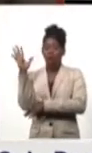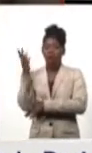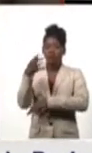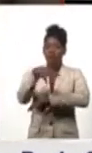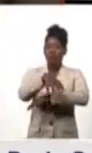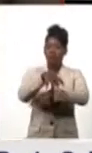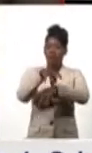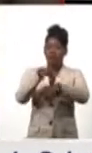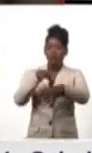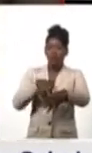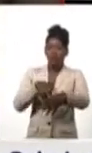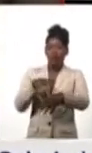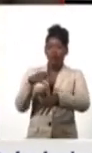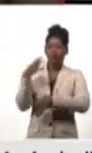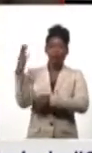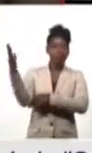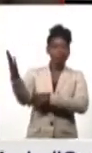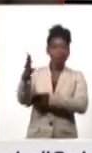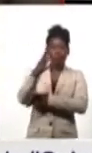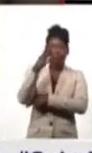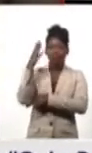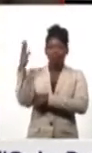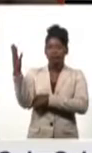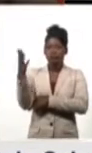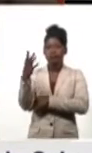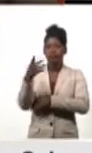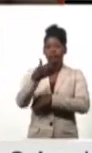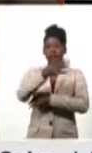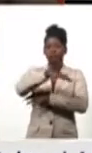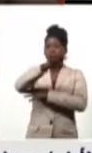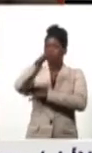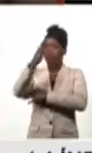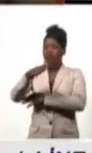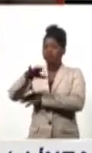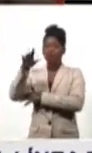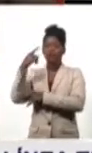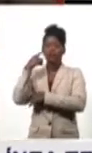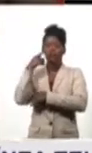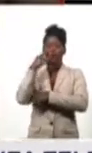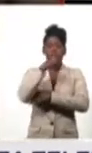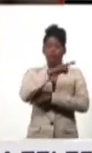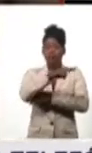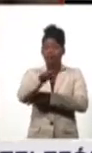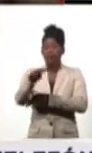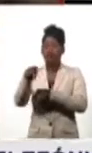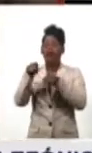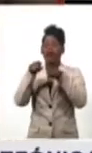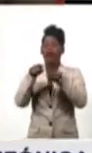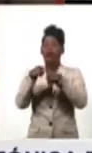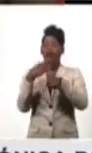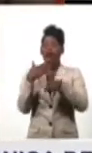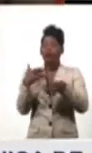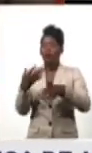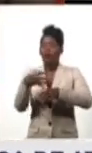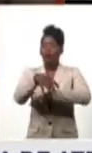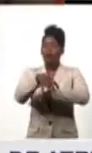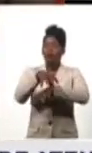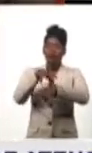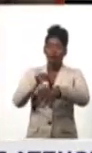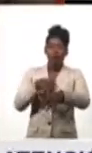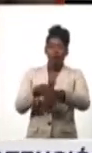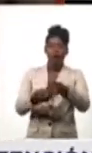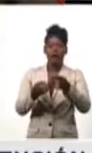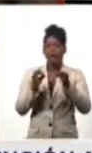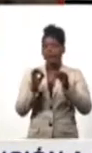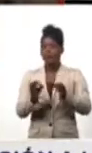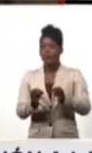microorganismos, ecosistemas y paisajes donde se desenvuelven estos animales, plantas y demás,